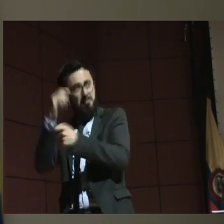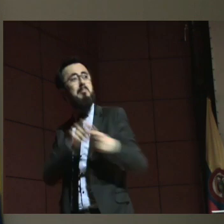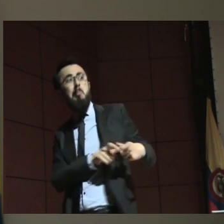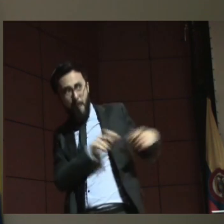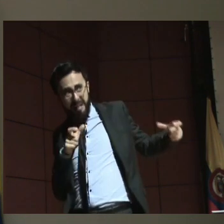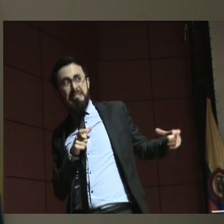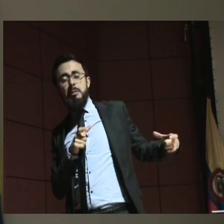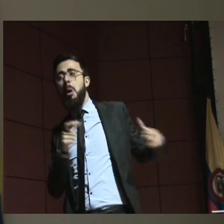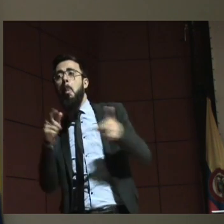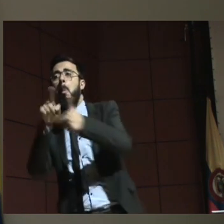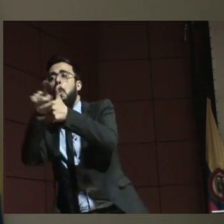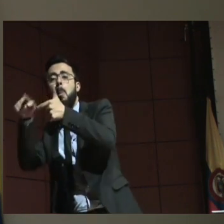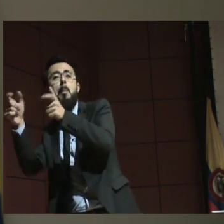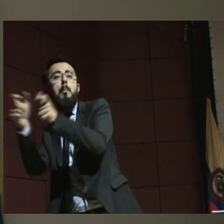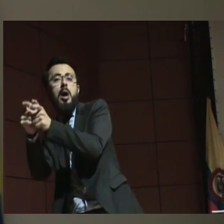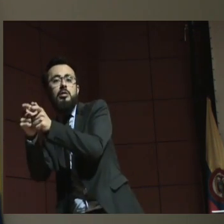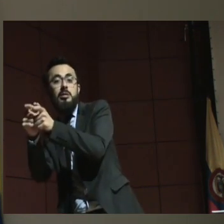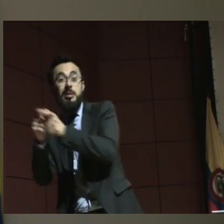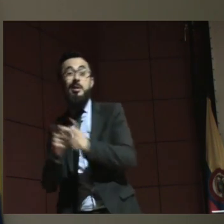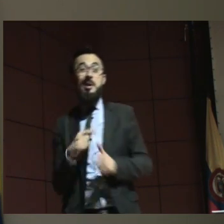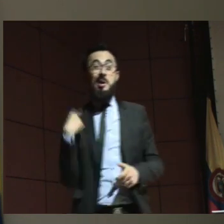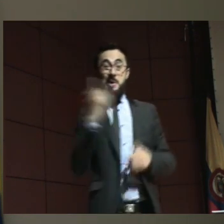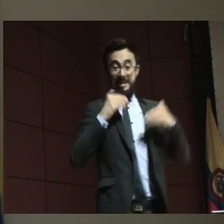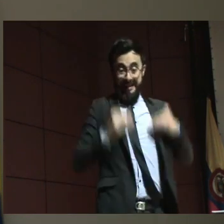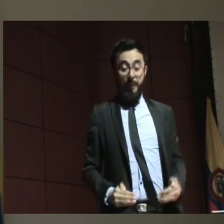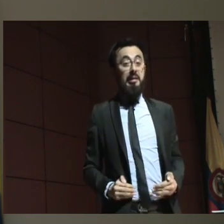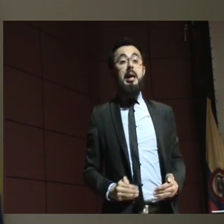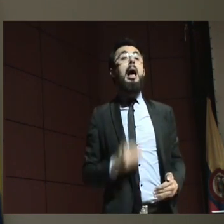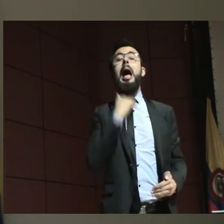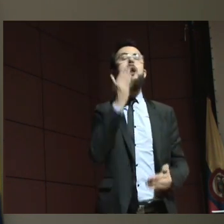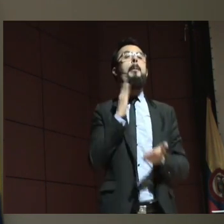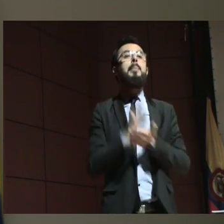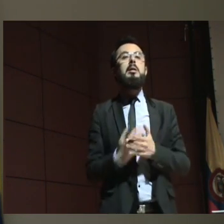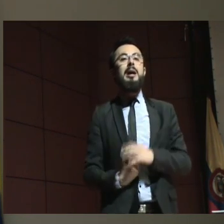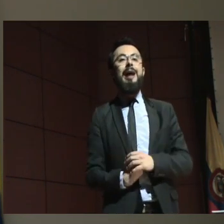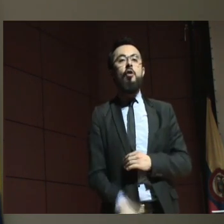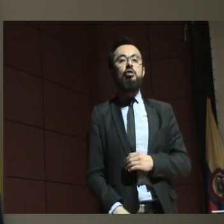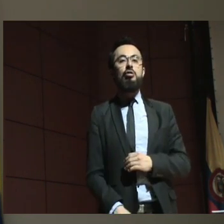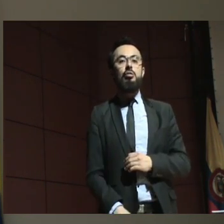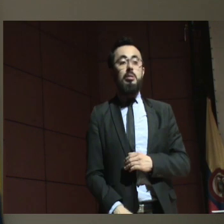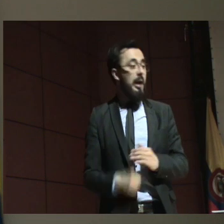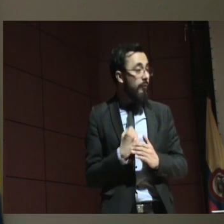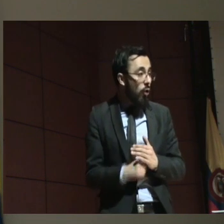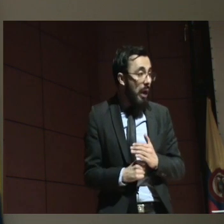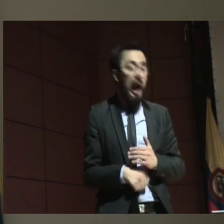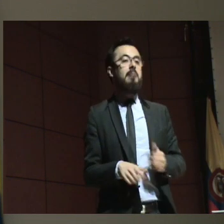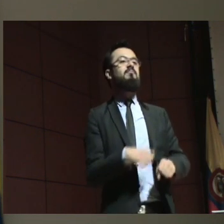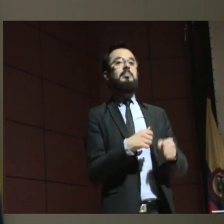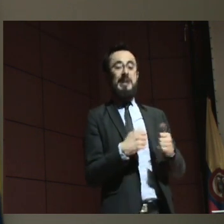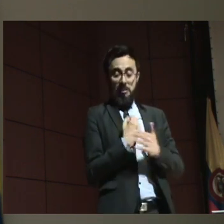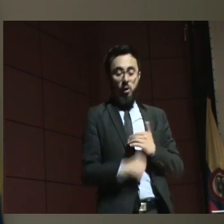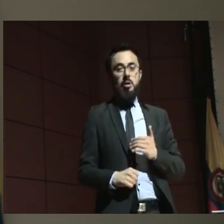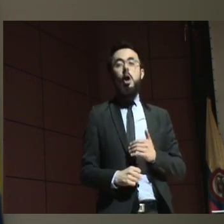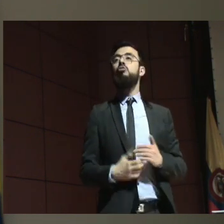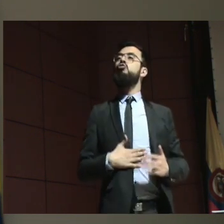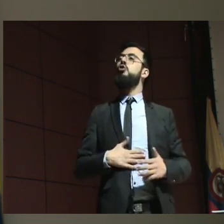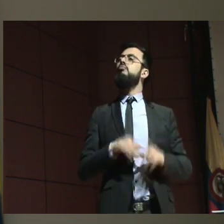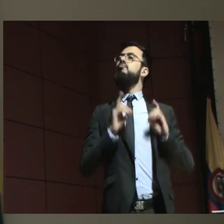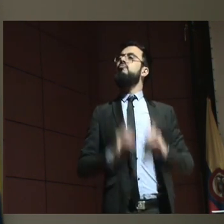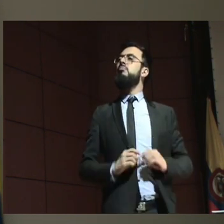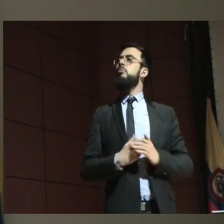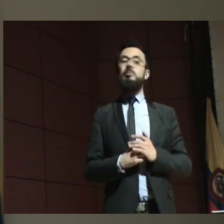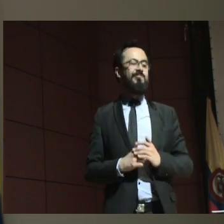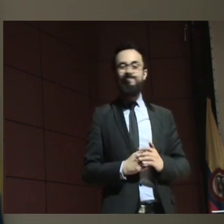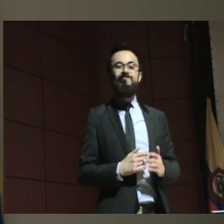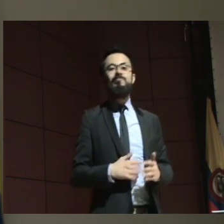esterilizadas después de que se les practica un aborto, que además, por lo general, es un aborto forzoso, un aborto que no se